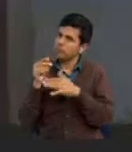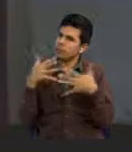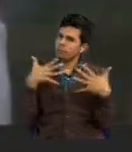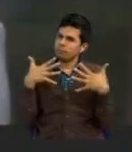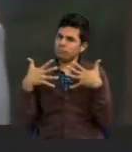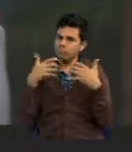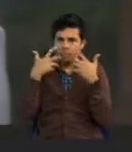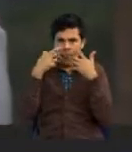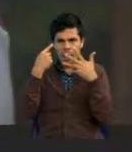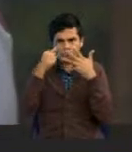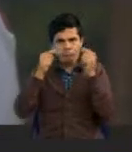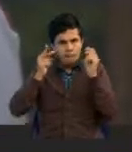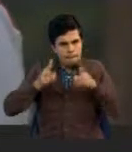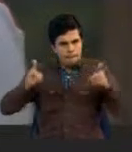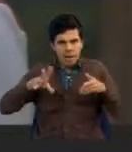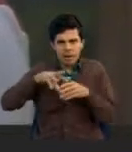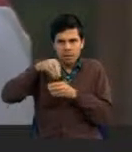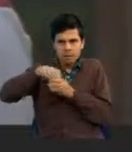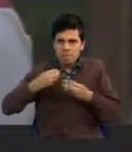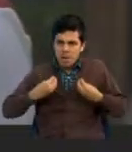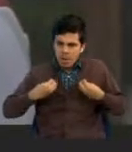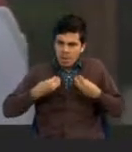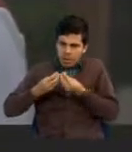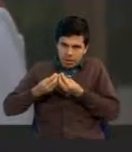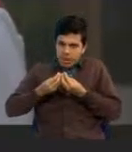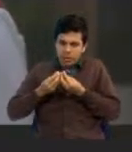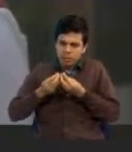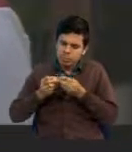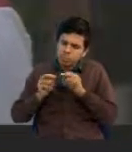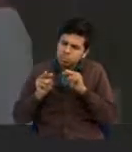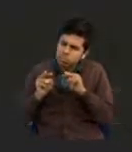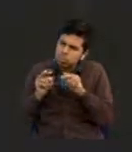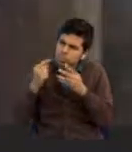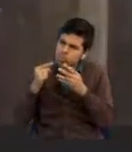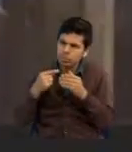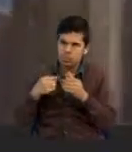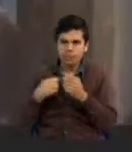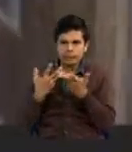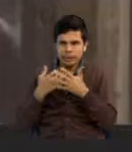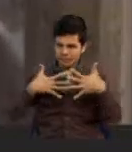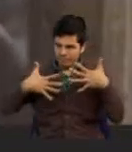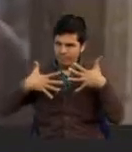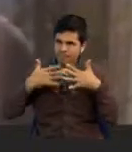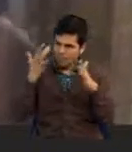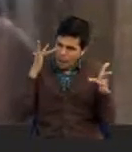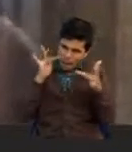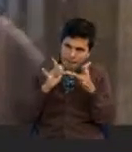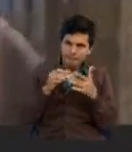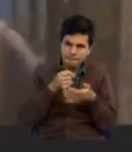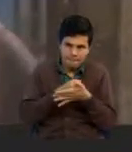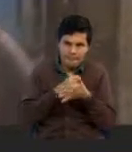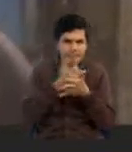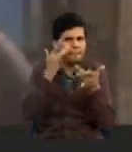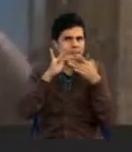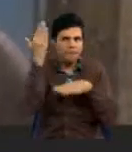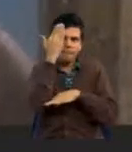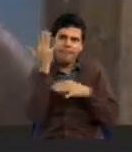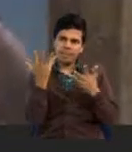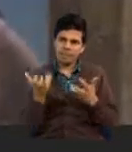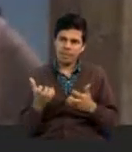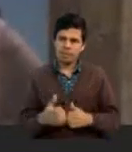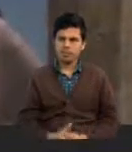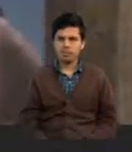y sus personajes que vivían juntos, había estado detrás de los derechos de la obra para su adaptación a cinematografía. Vivimos